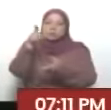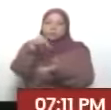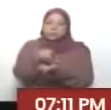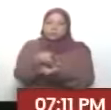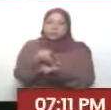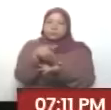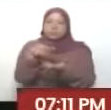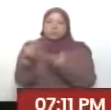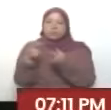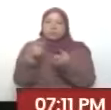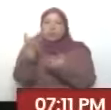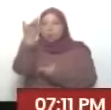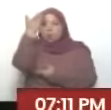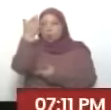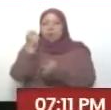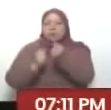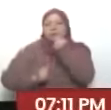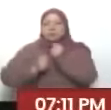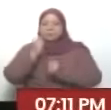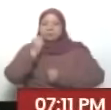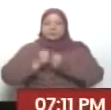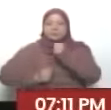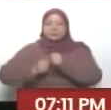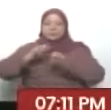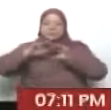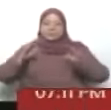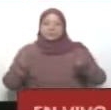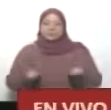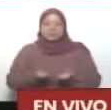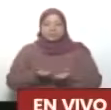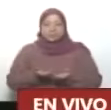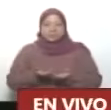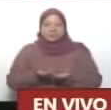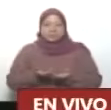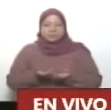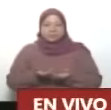con la reina del atletismo mundial,